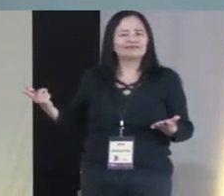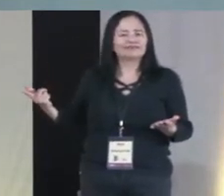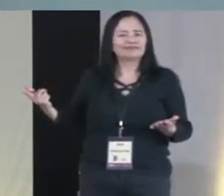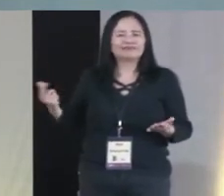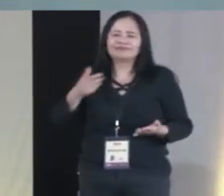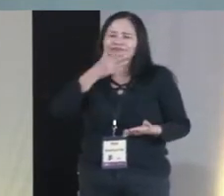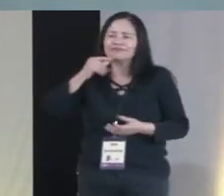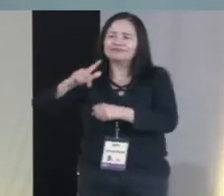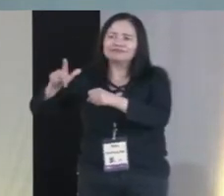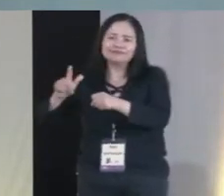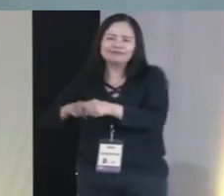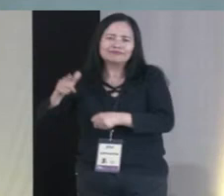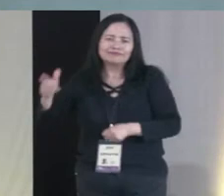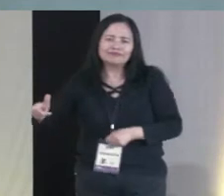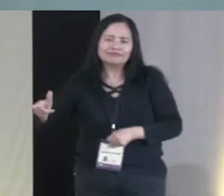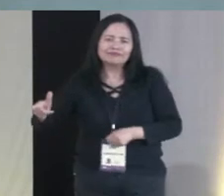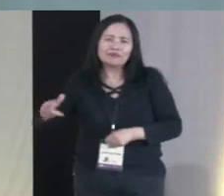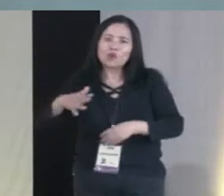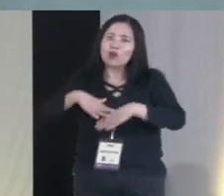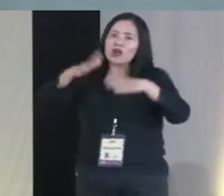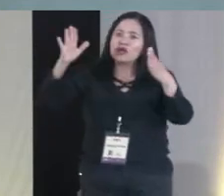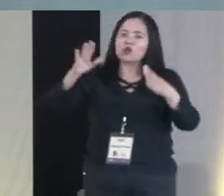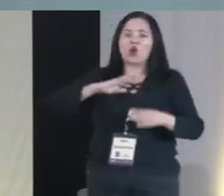hubiese declarado la independencia de España?